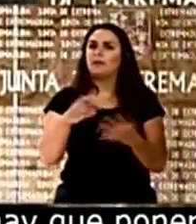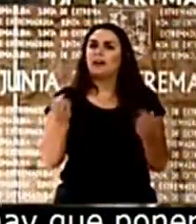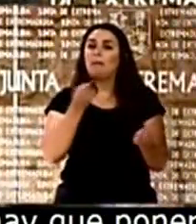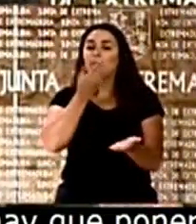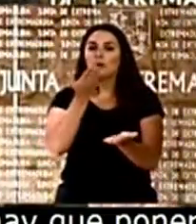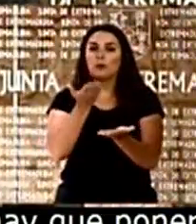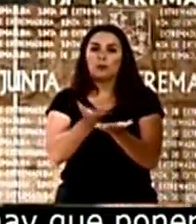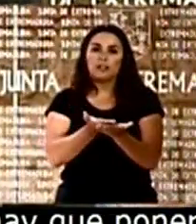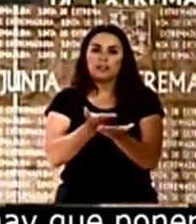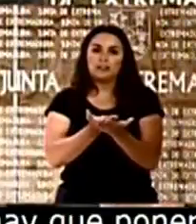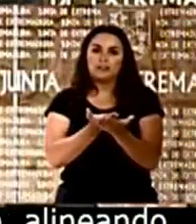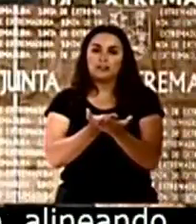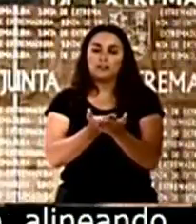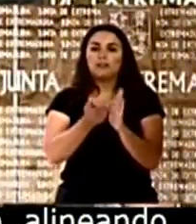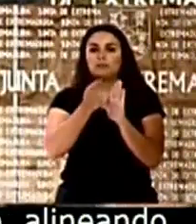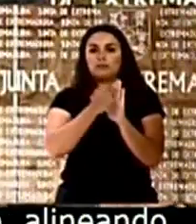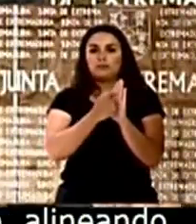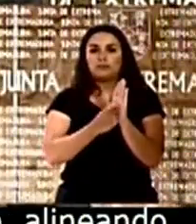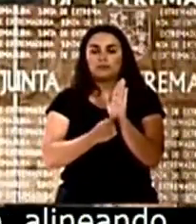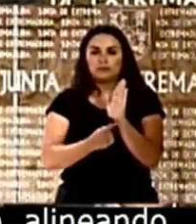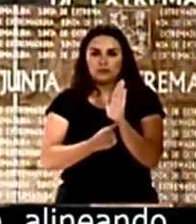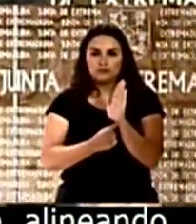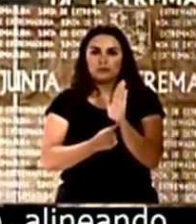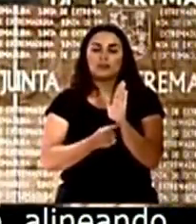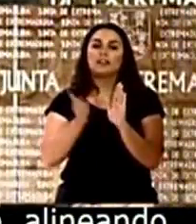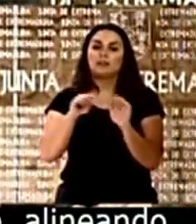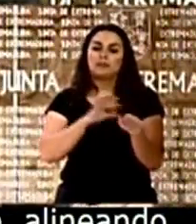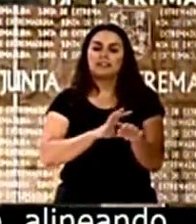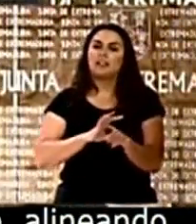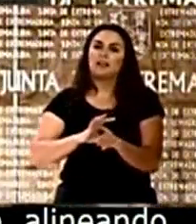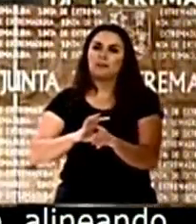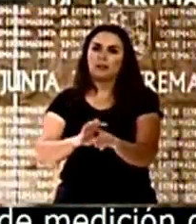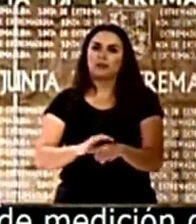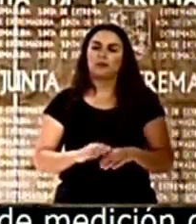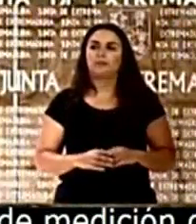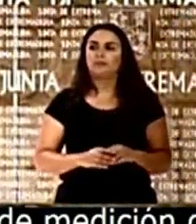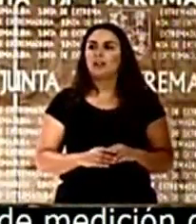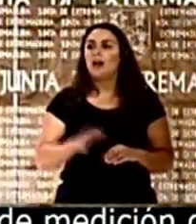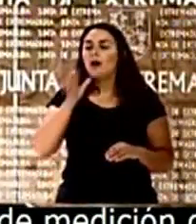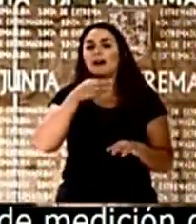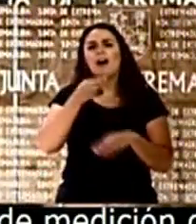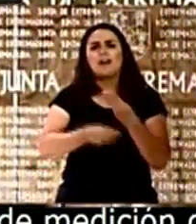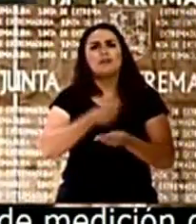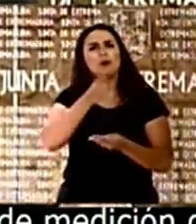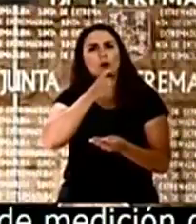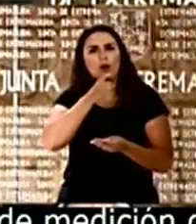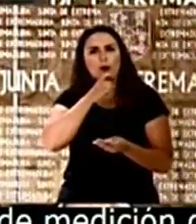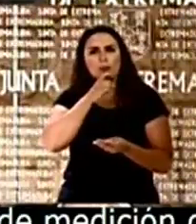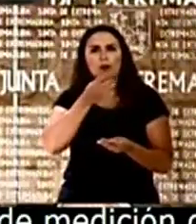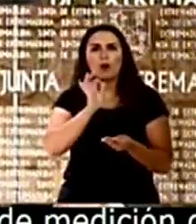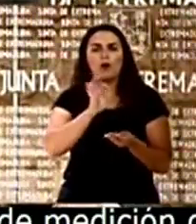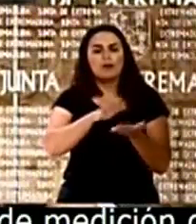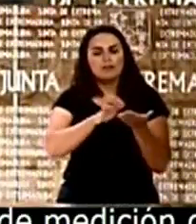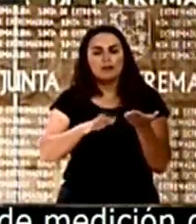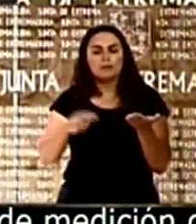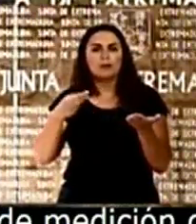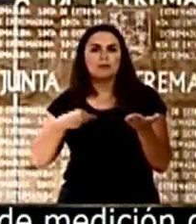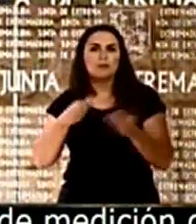propuestas de medición, de indicadores y de seguimiento. ¿Eso cómo lo vamos a hacer o cómo planteamos en este informe de posición